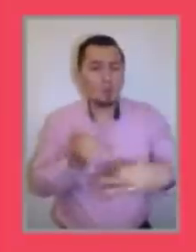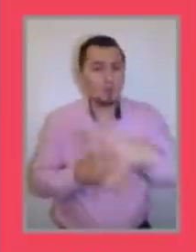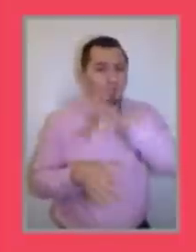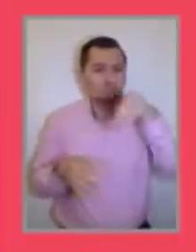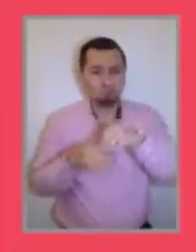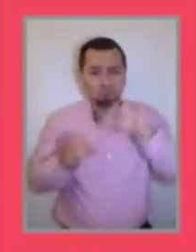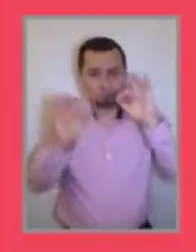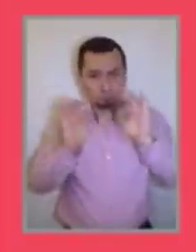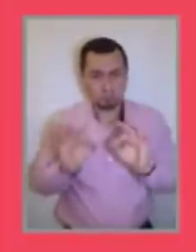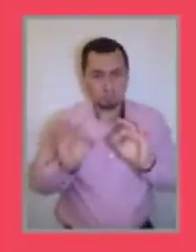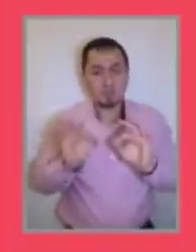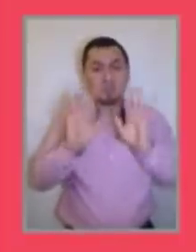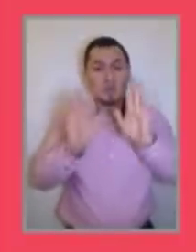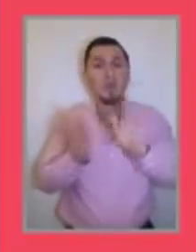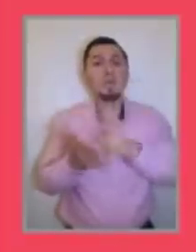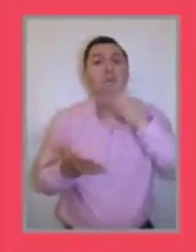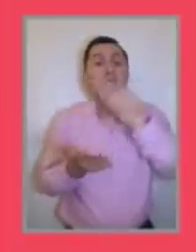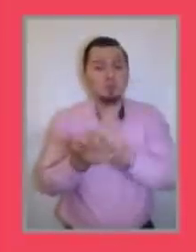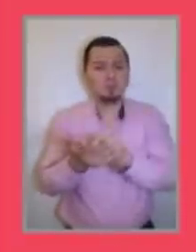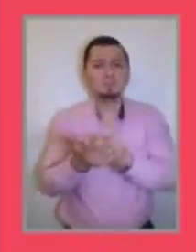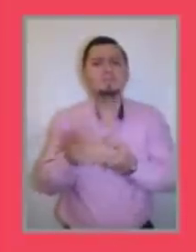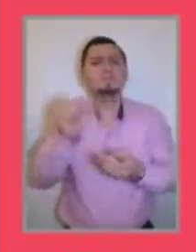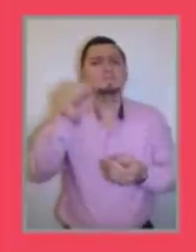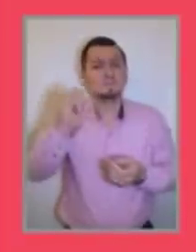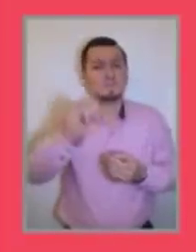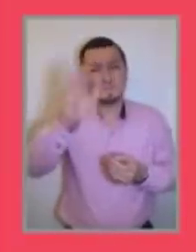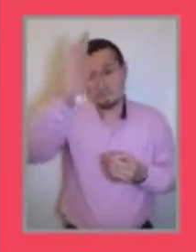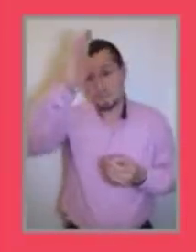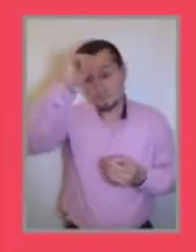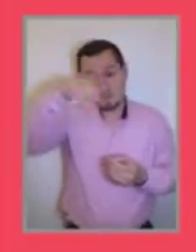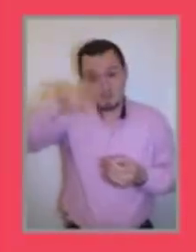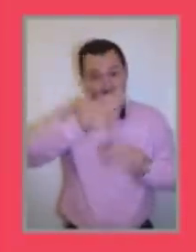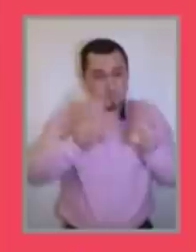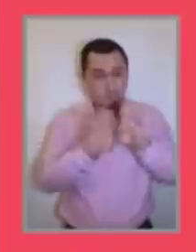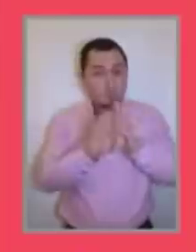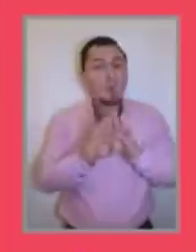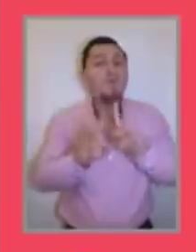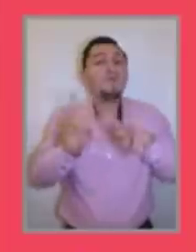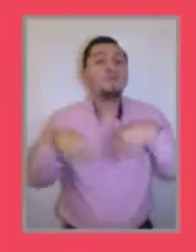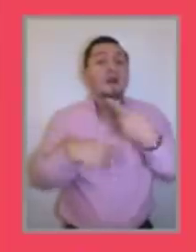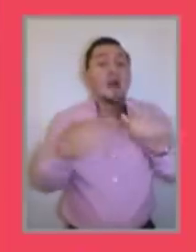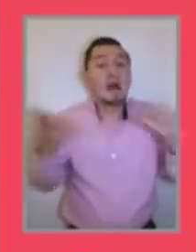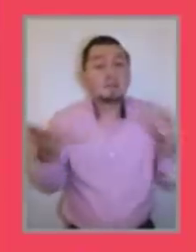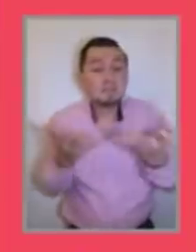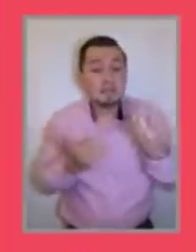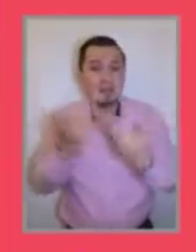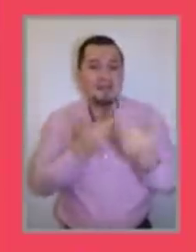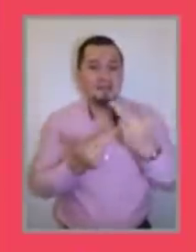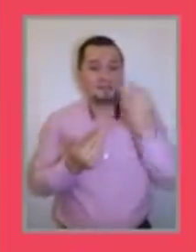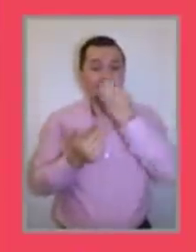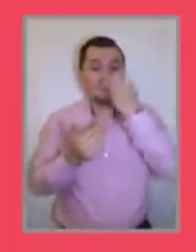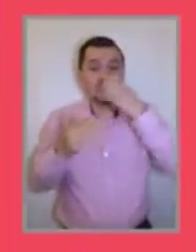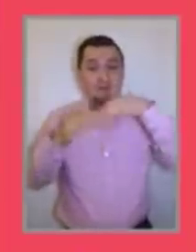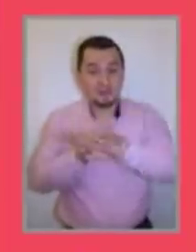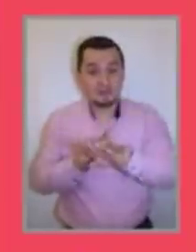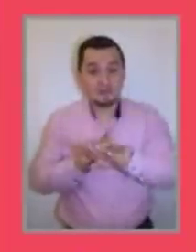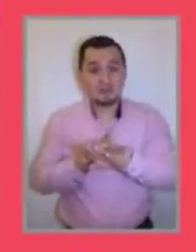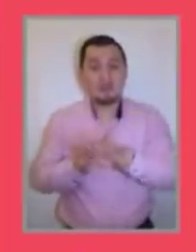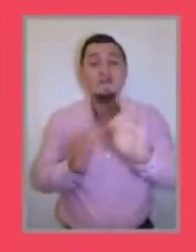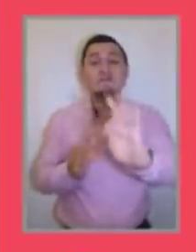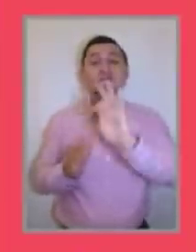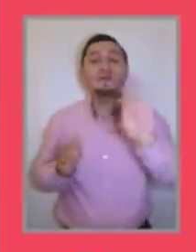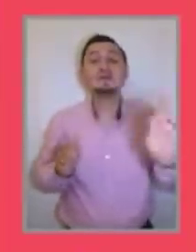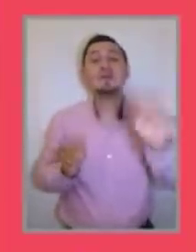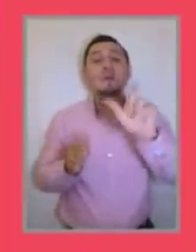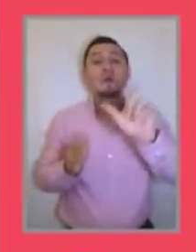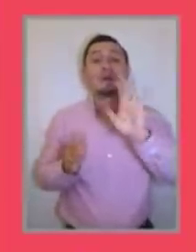se está presentando una propuesta consensada de metodología de cómo se va a dar el regreso a clases. Hoy no vamos a decir una fecha, pero hoy sí